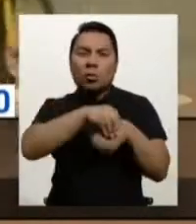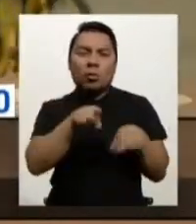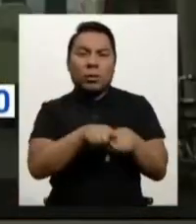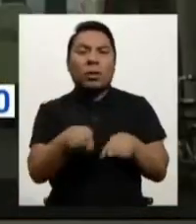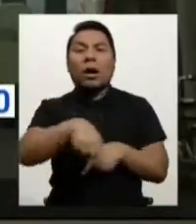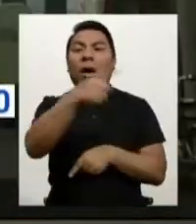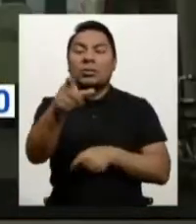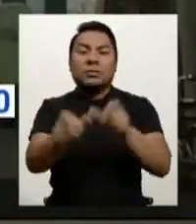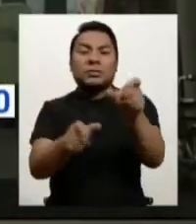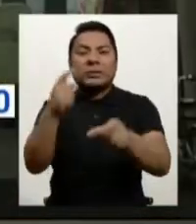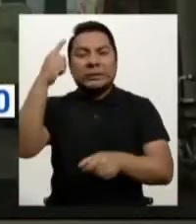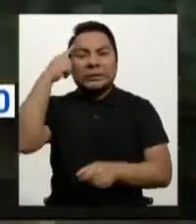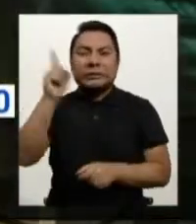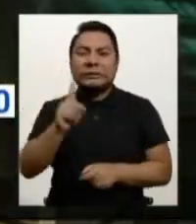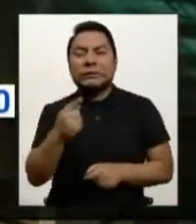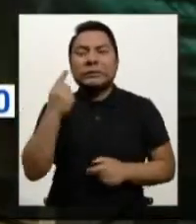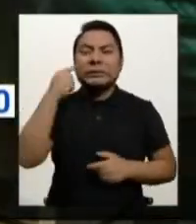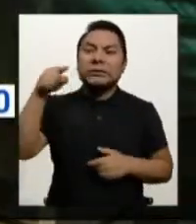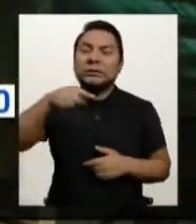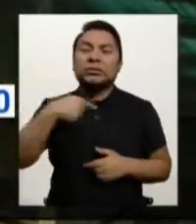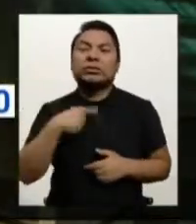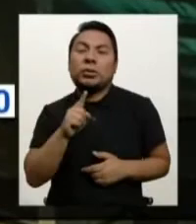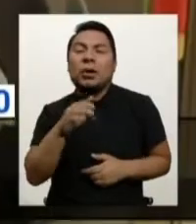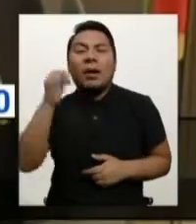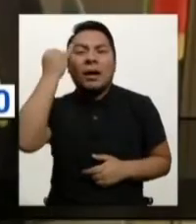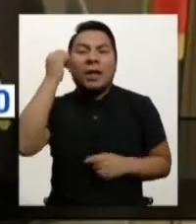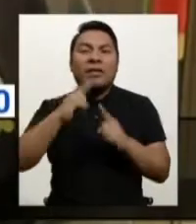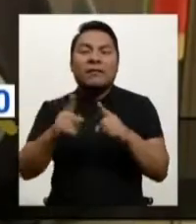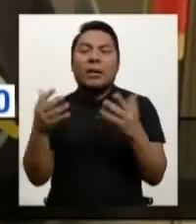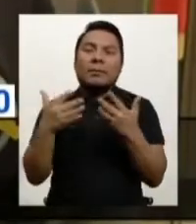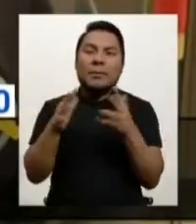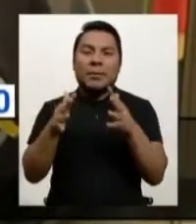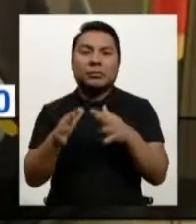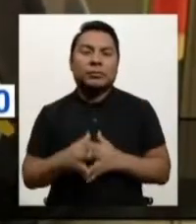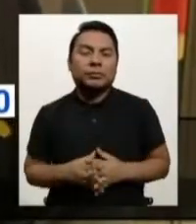represalias por mostrarse contrario a lo que digan los comunistas.